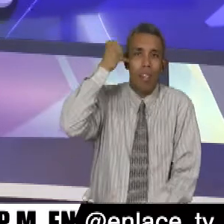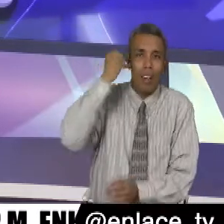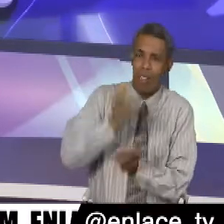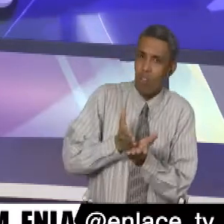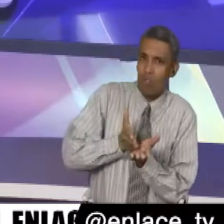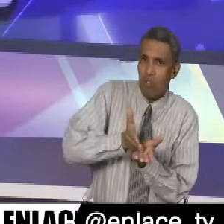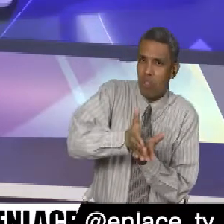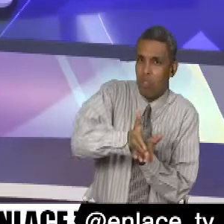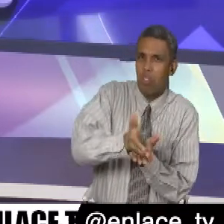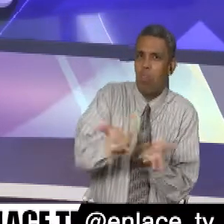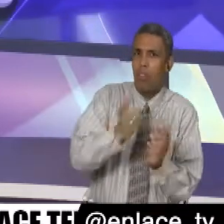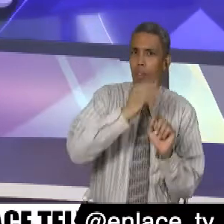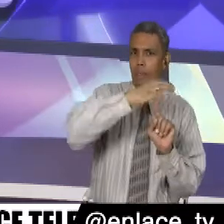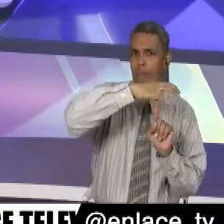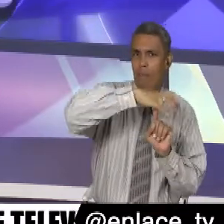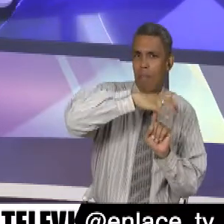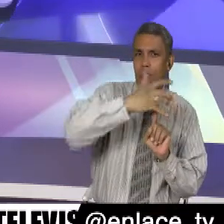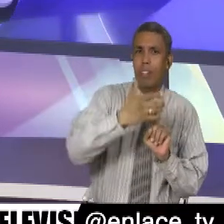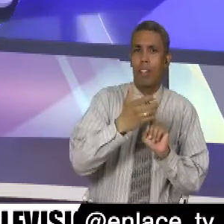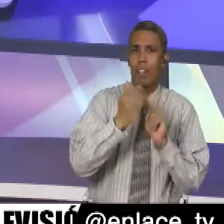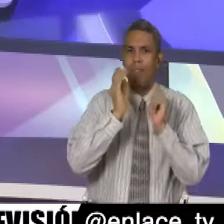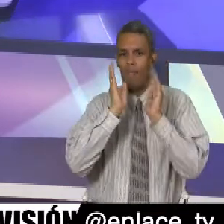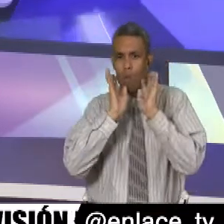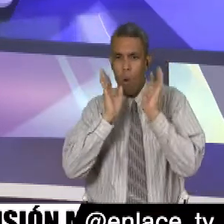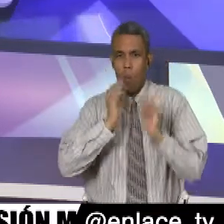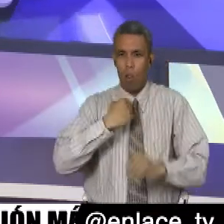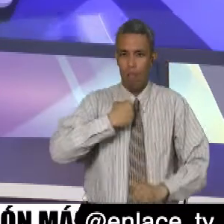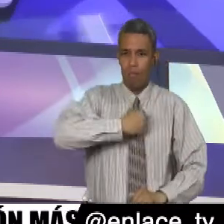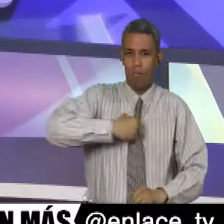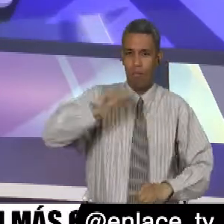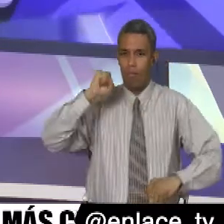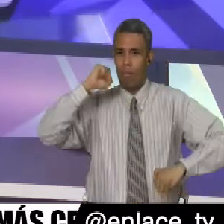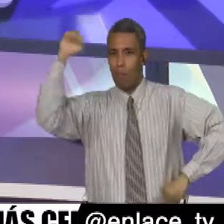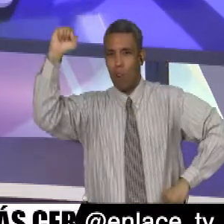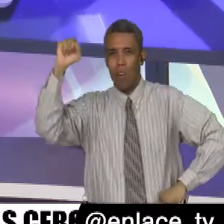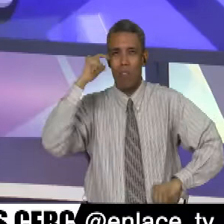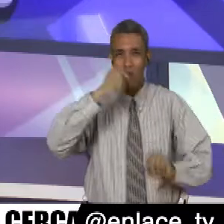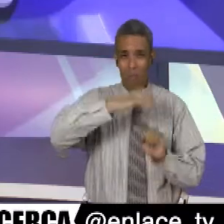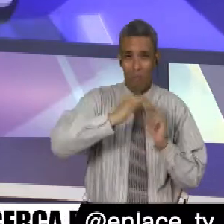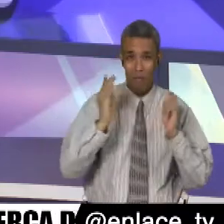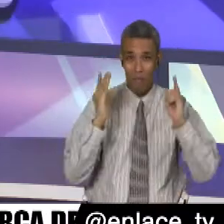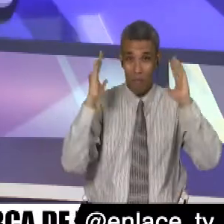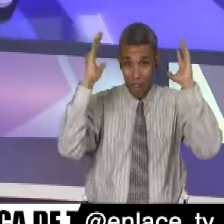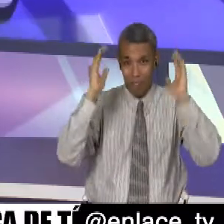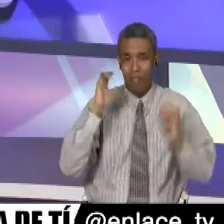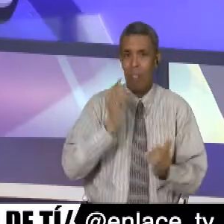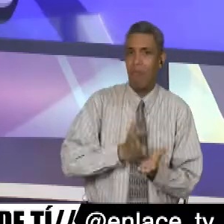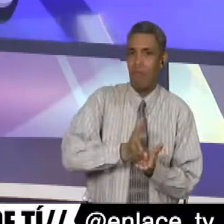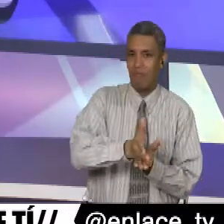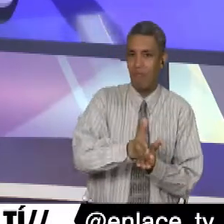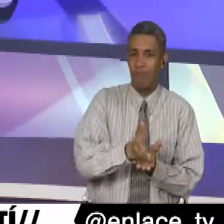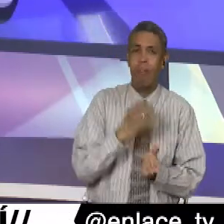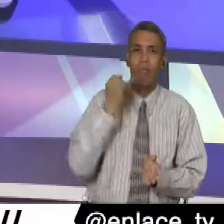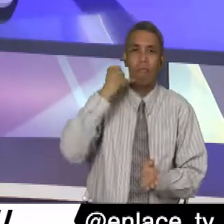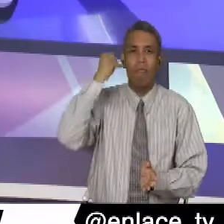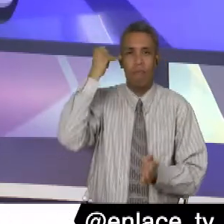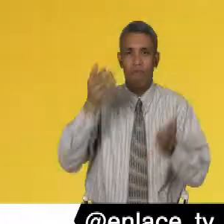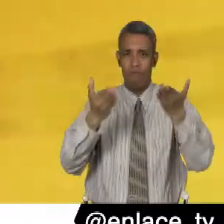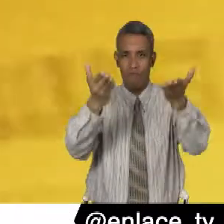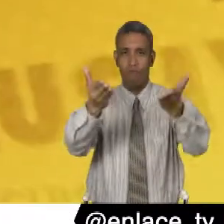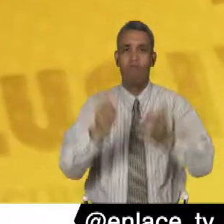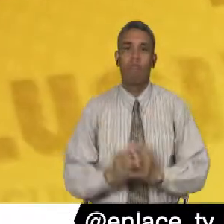a conocer detalles de cómo avanza el festival de cómic con colombia 2017 yanit adelante con la información